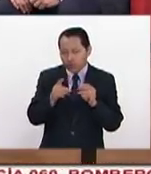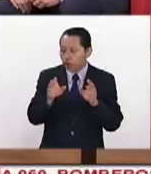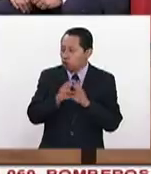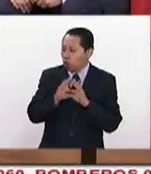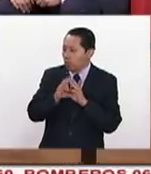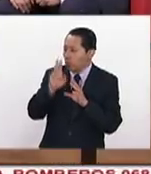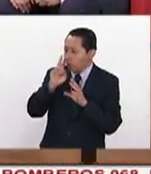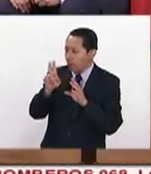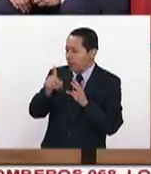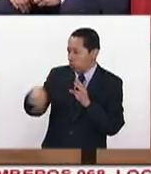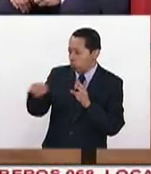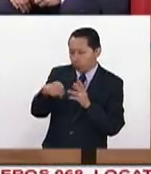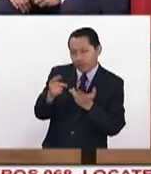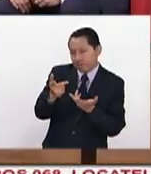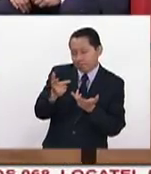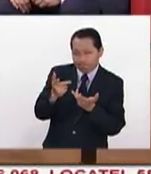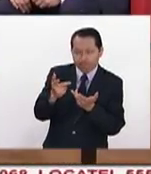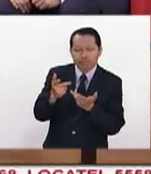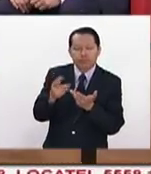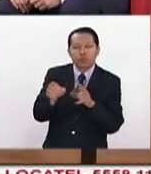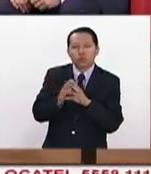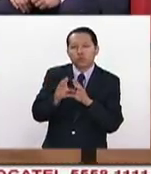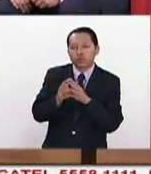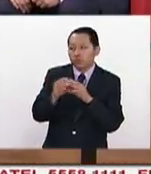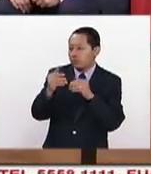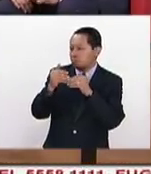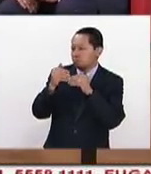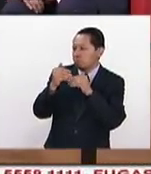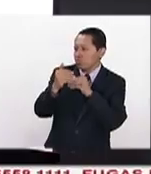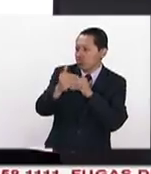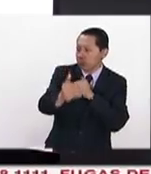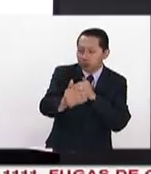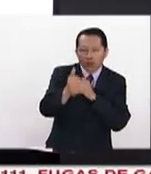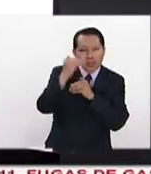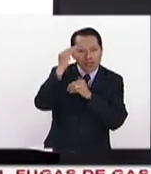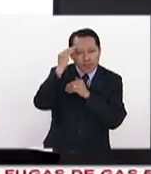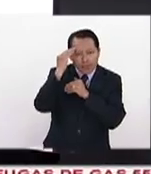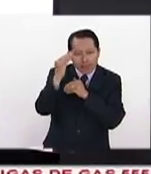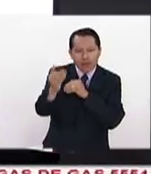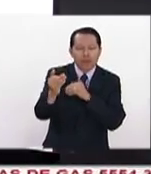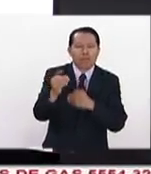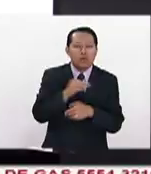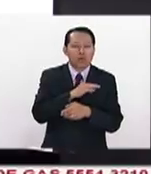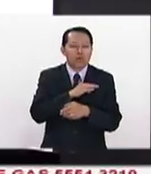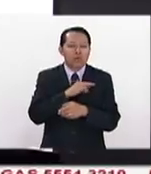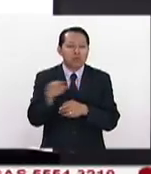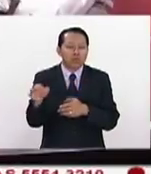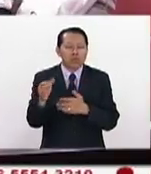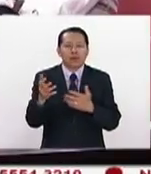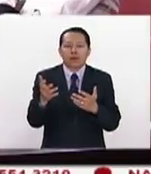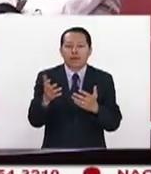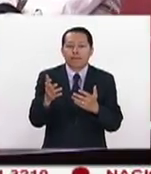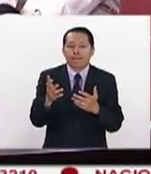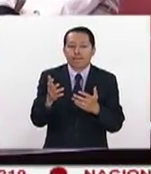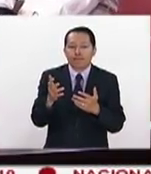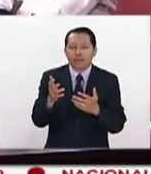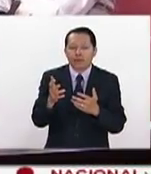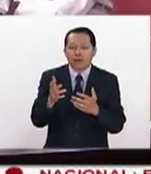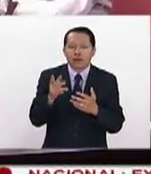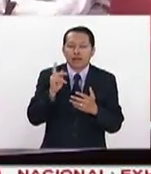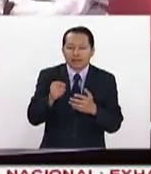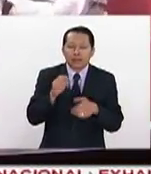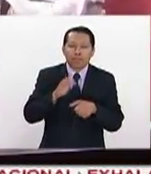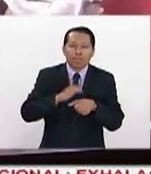ven ustedes? ¿En qué tiempo podría tenerse un panorama un poco